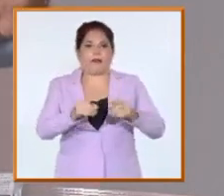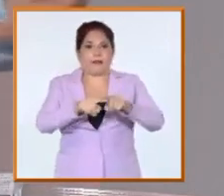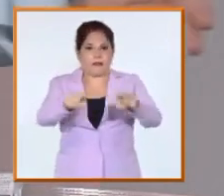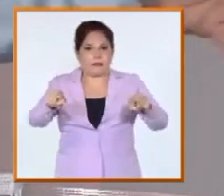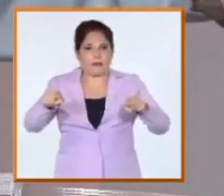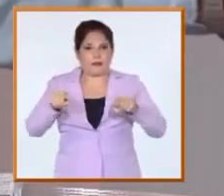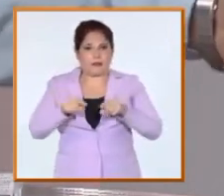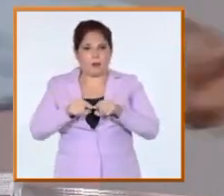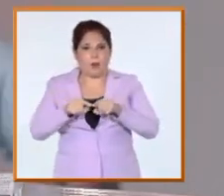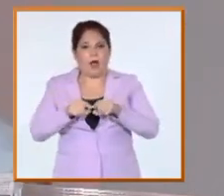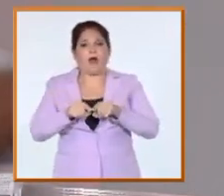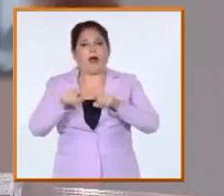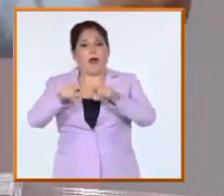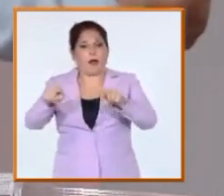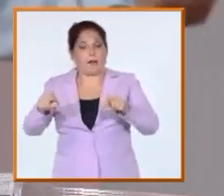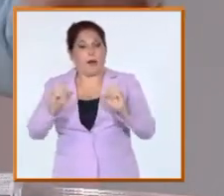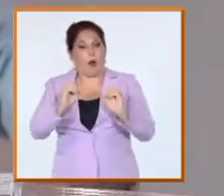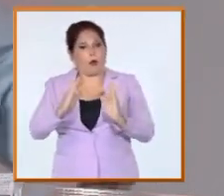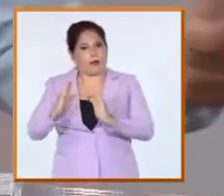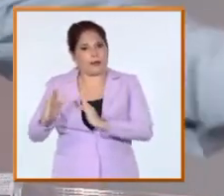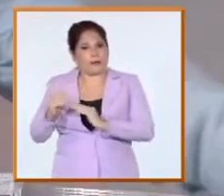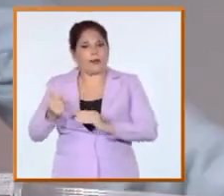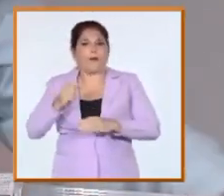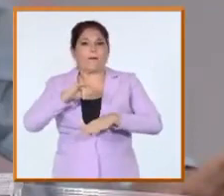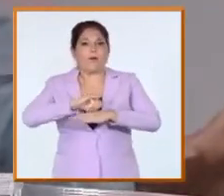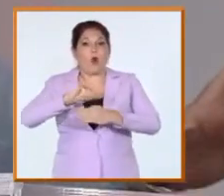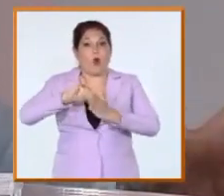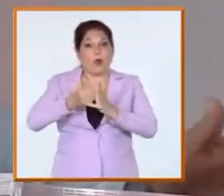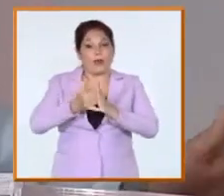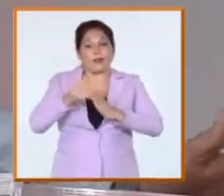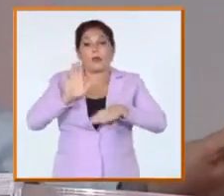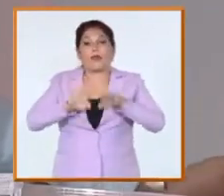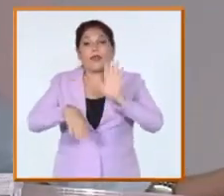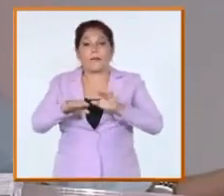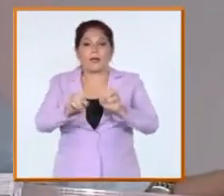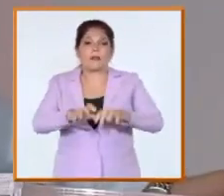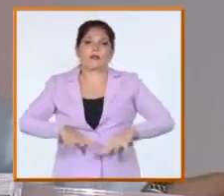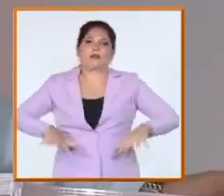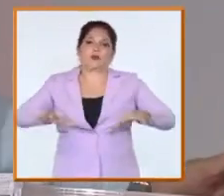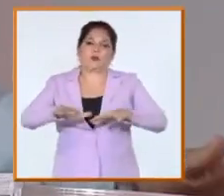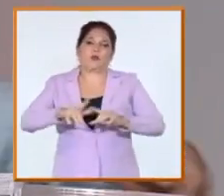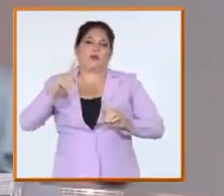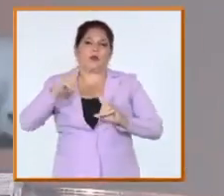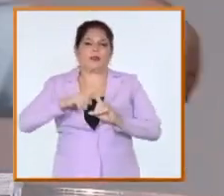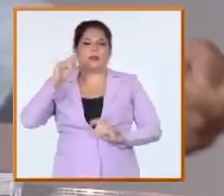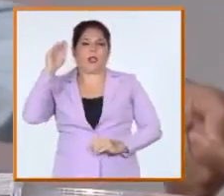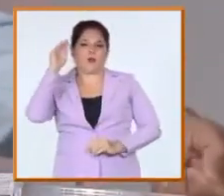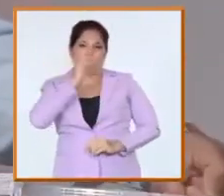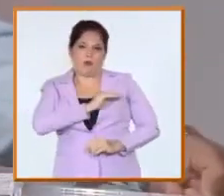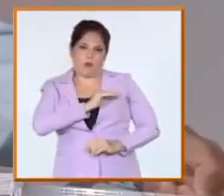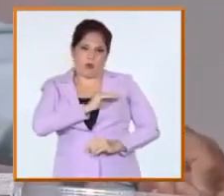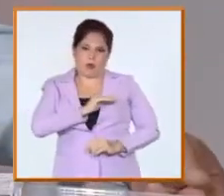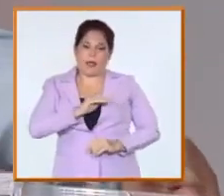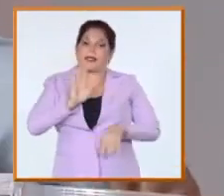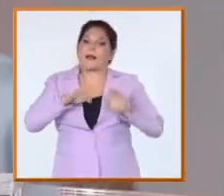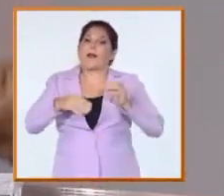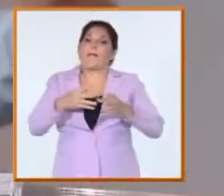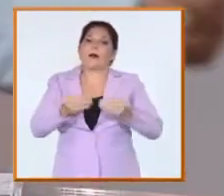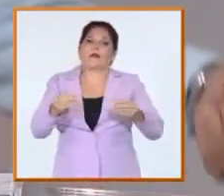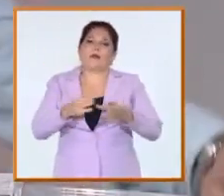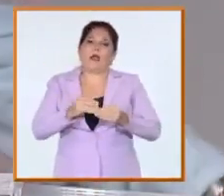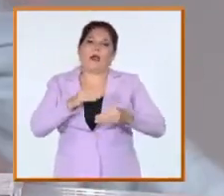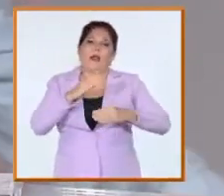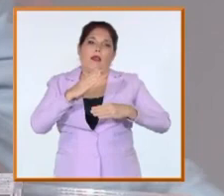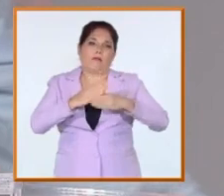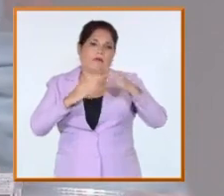para entregarlo ordenadamente Y además que se hagan los proyectos según la las tecnologías y según los materiales locales